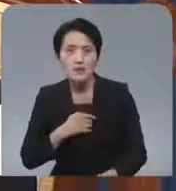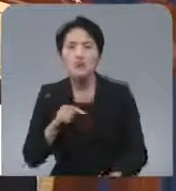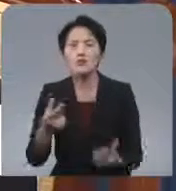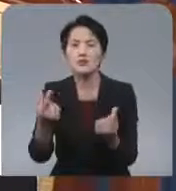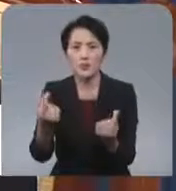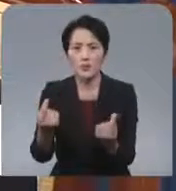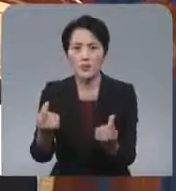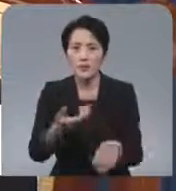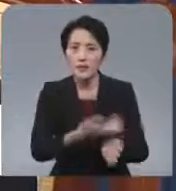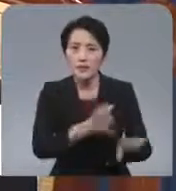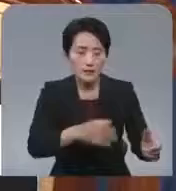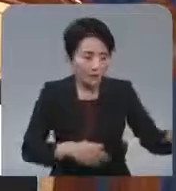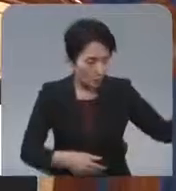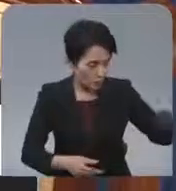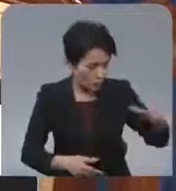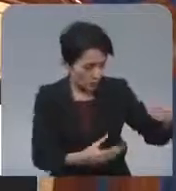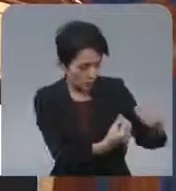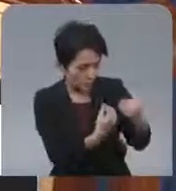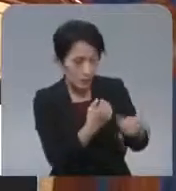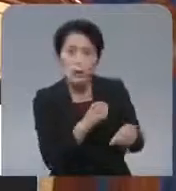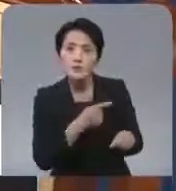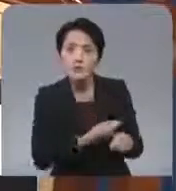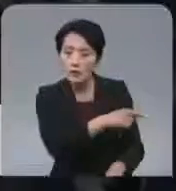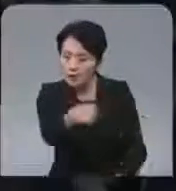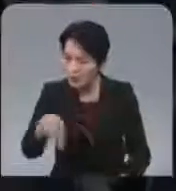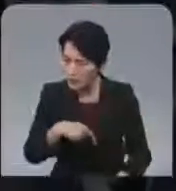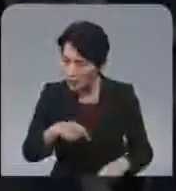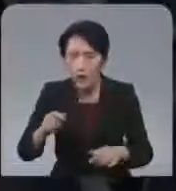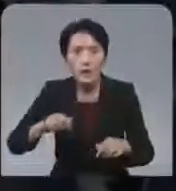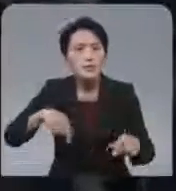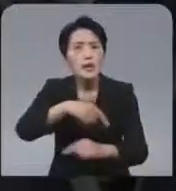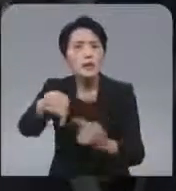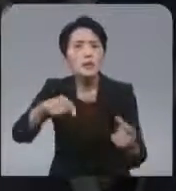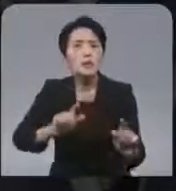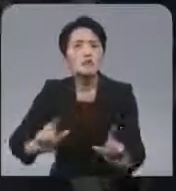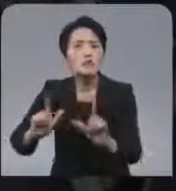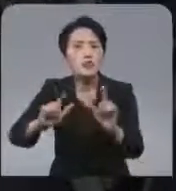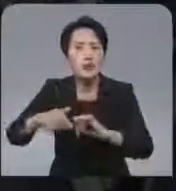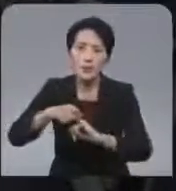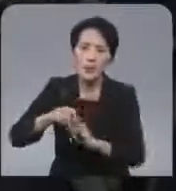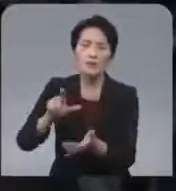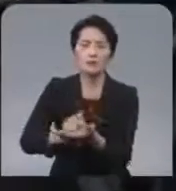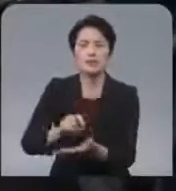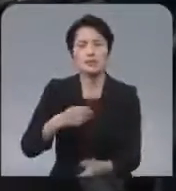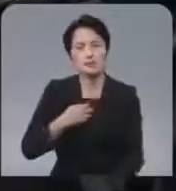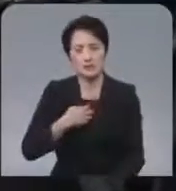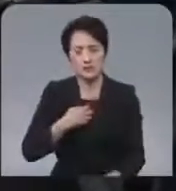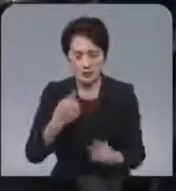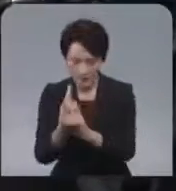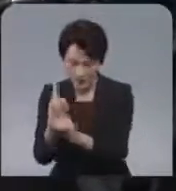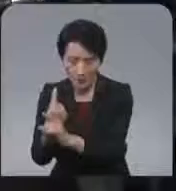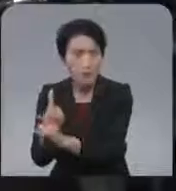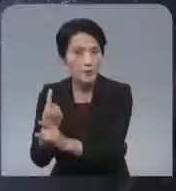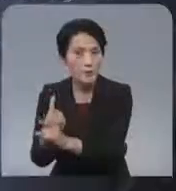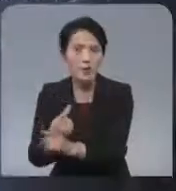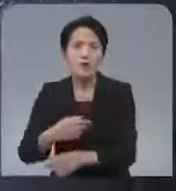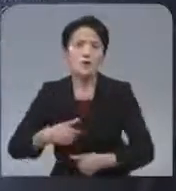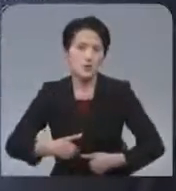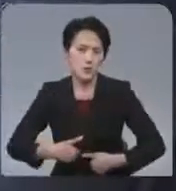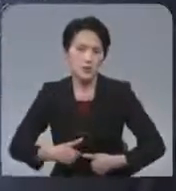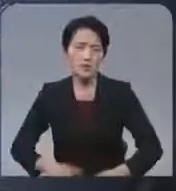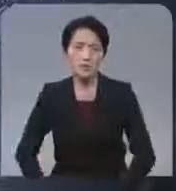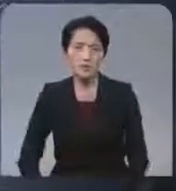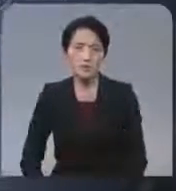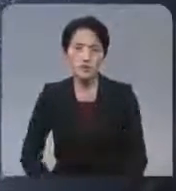en este contexto ordenó realizar análisis anticipados de los bienes cuyas importaciones dependen excesivamente de ciertos países